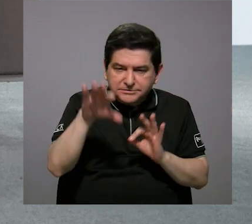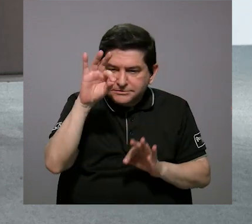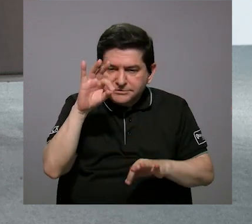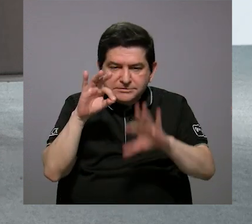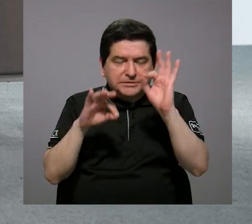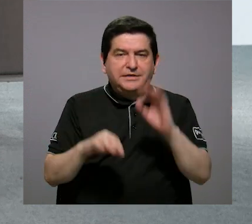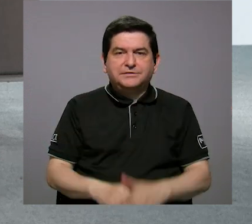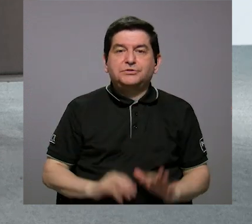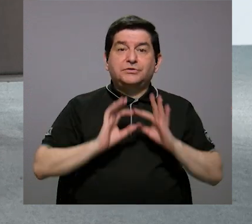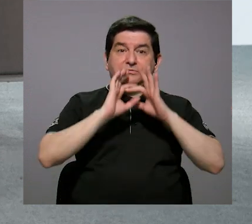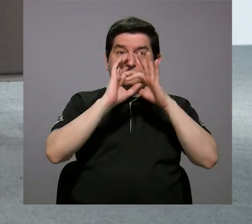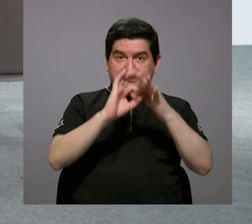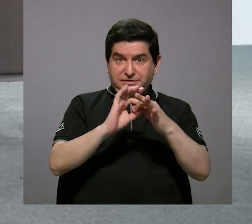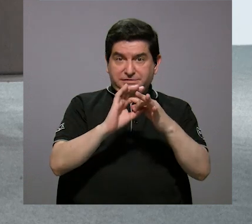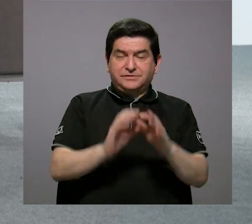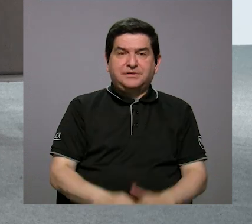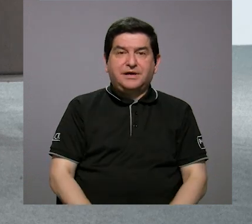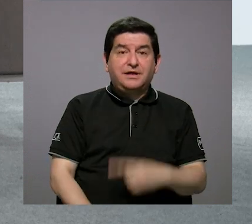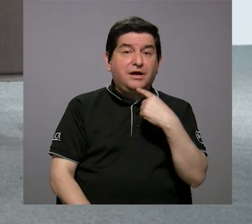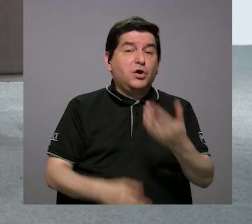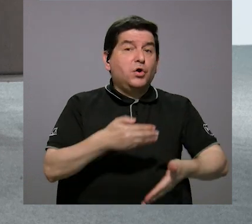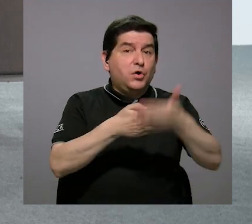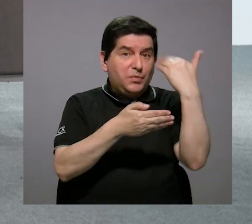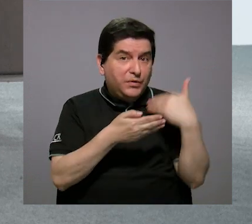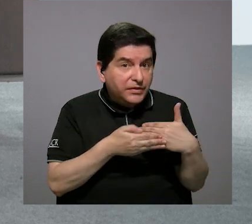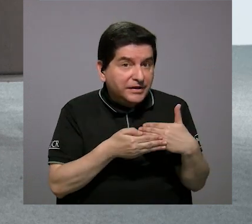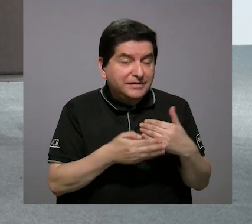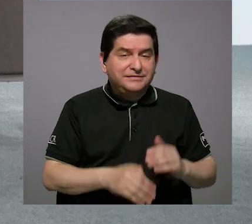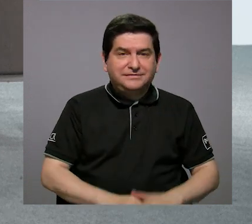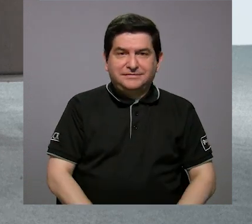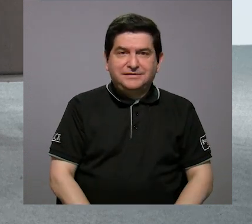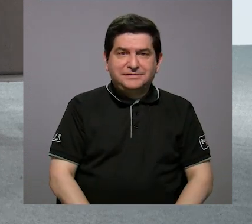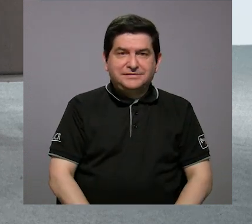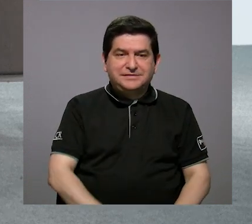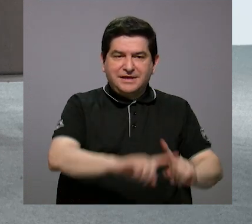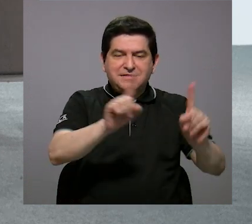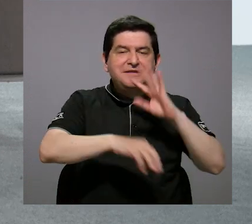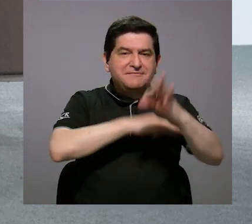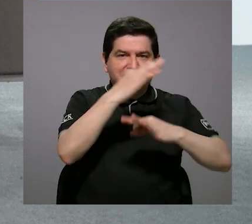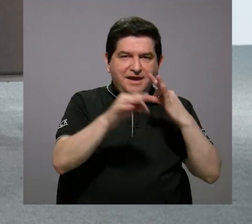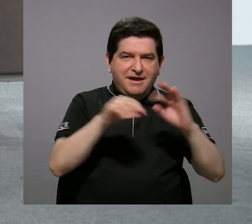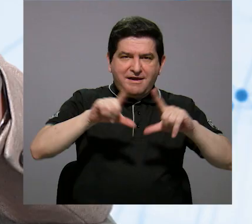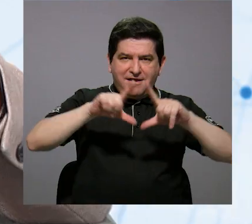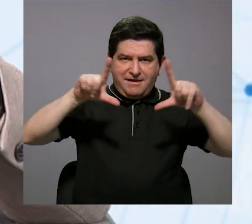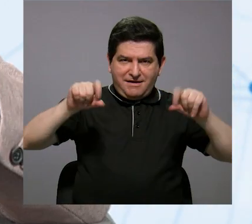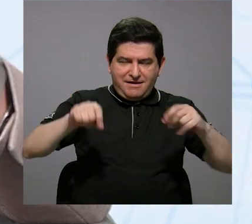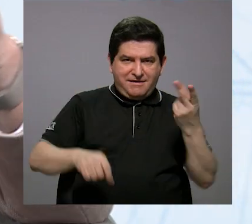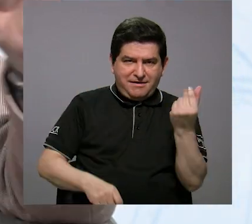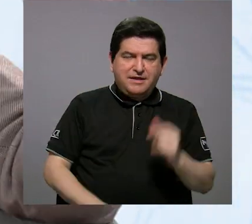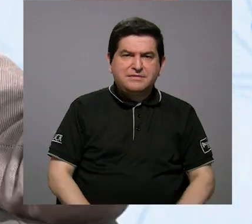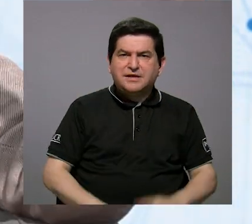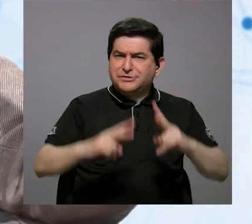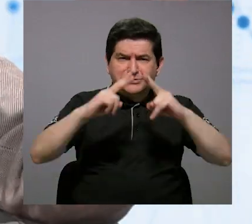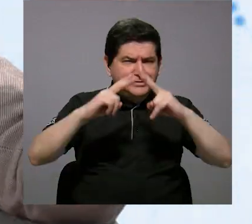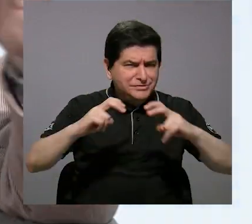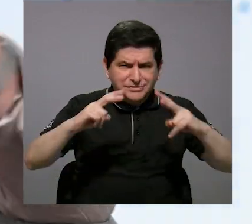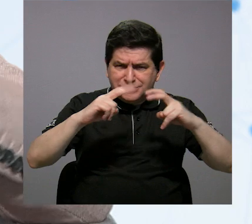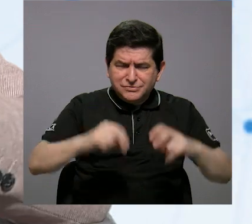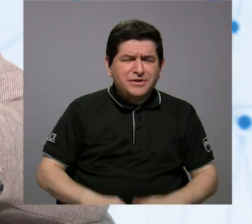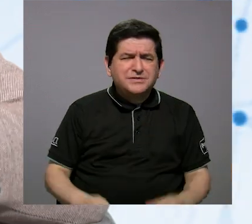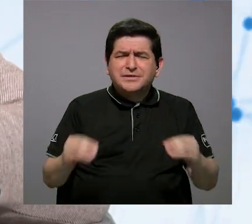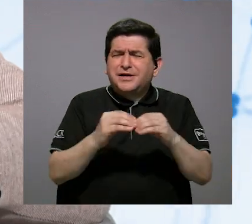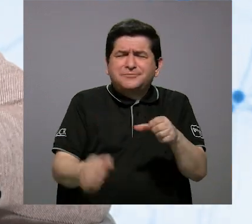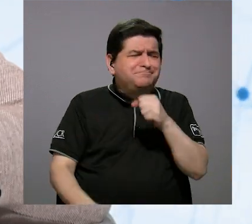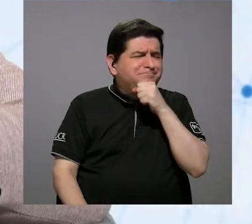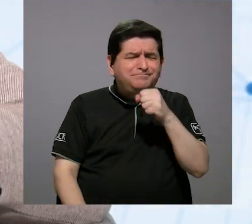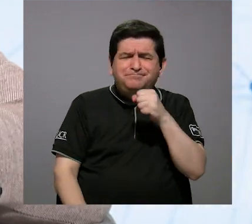selección que tiene que ver, como le comentaba, con distintos tipos de billetes. Todavía no hemos llegado a analizar algunos de los